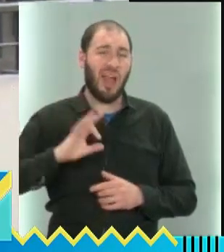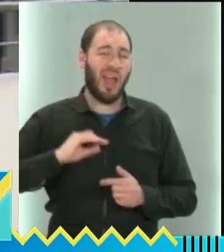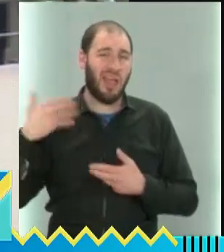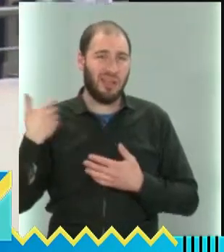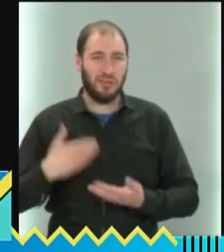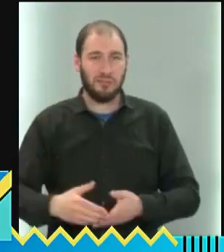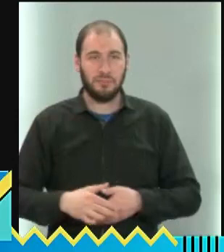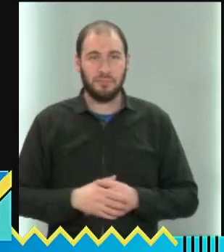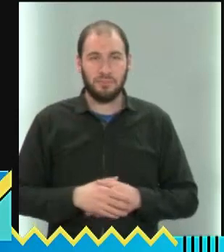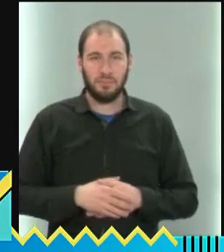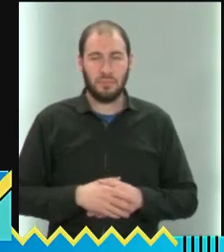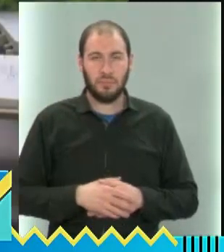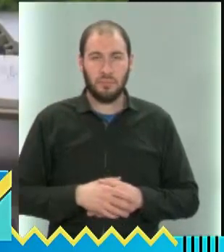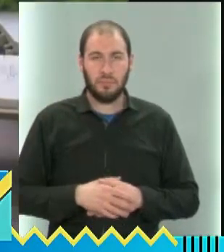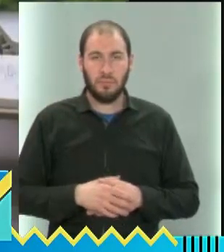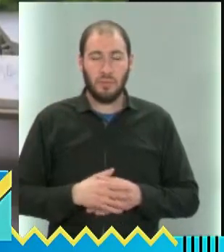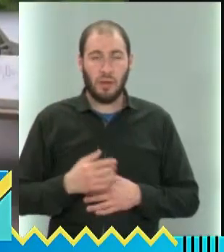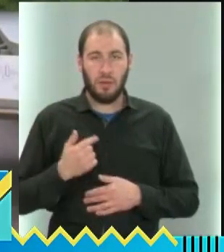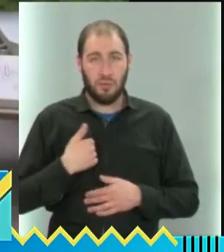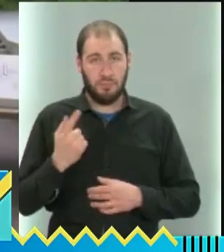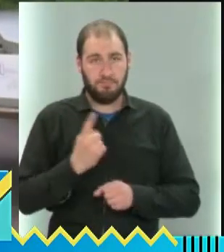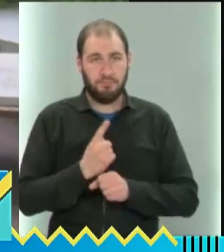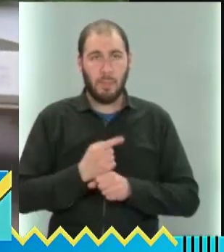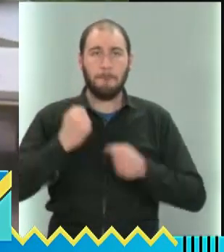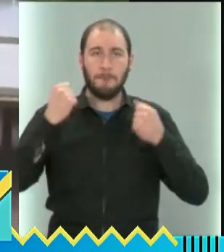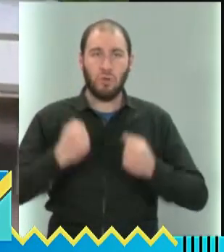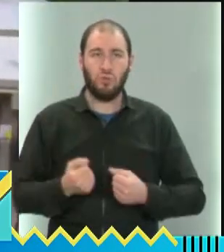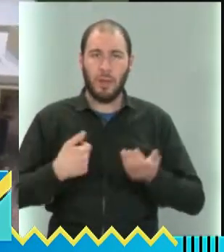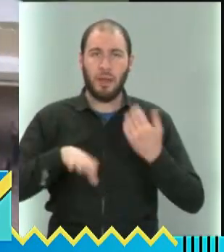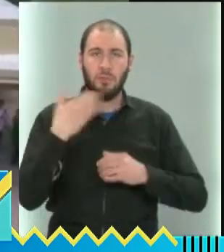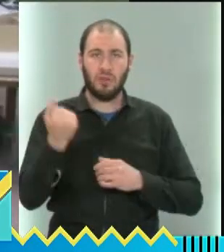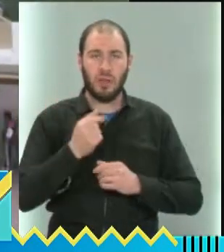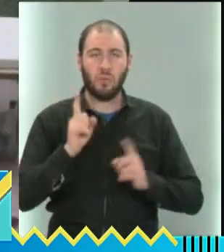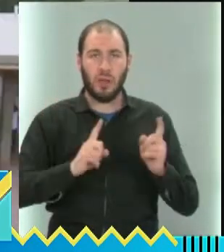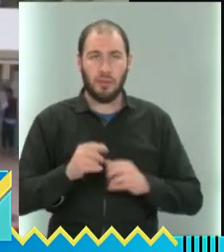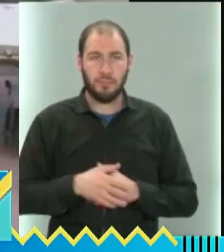tiempo. Así que yo, en principio, mi postura fundamental es que